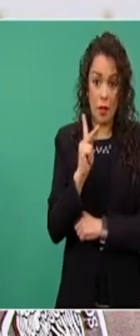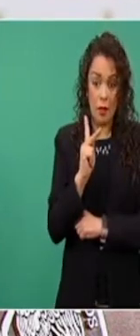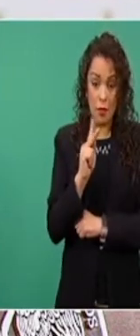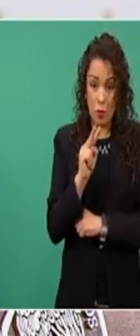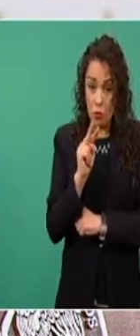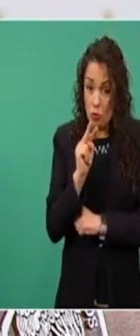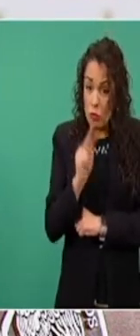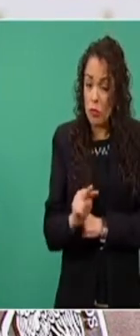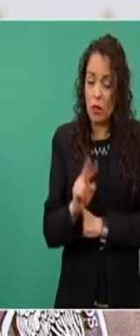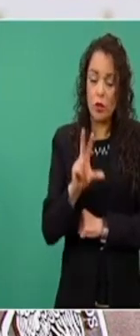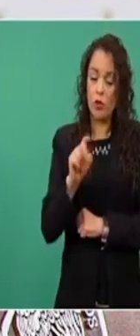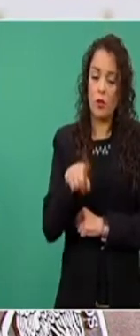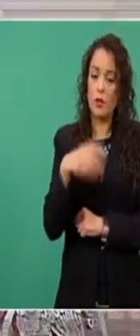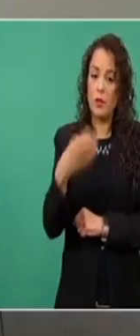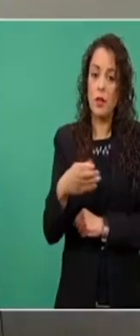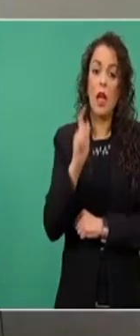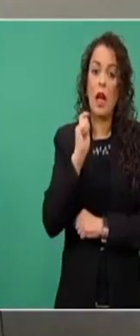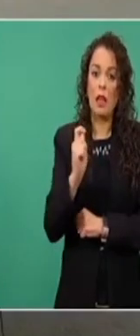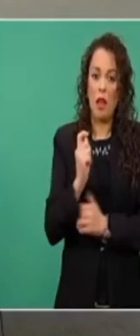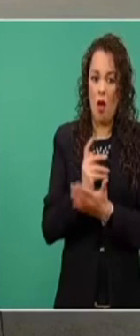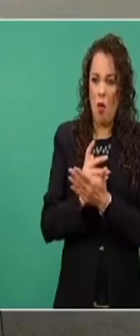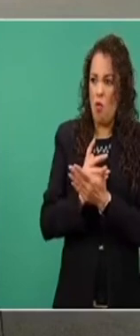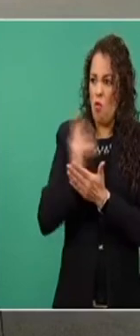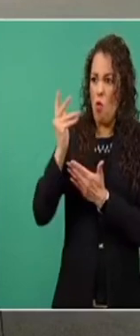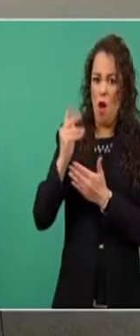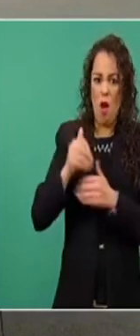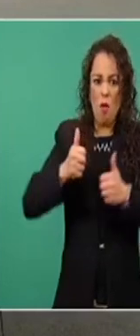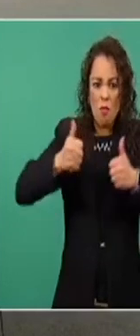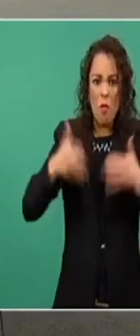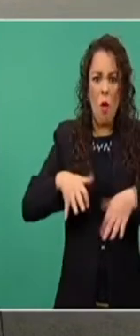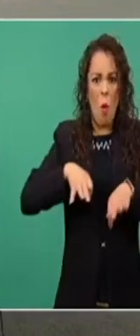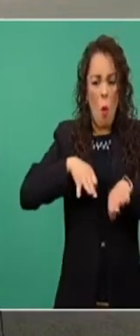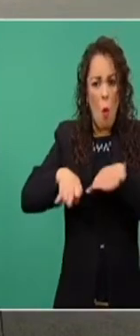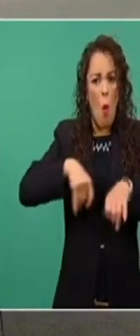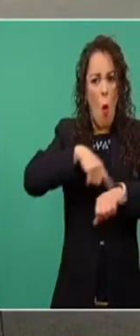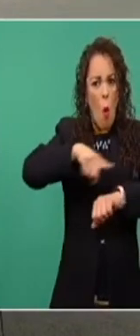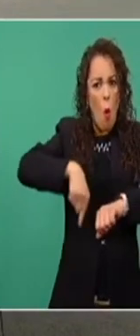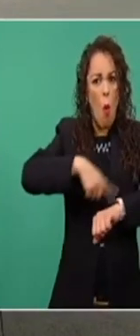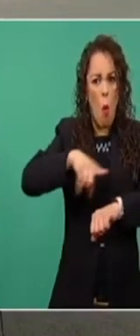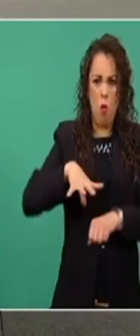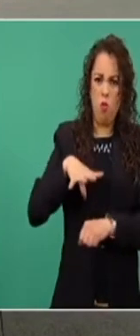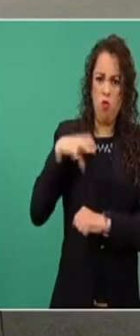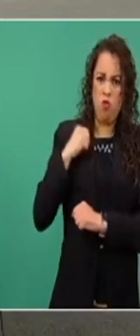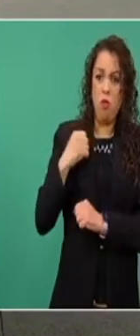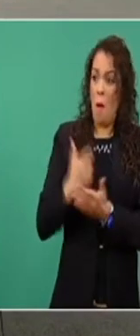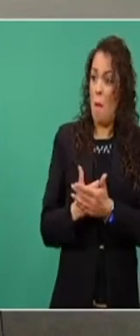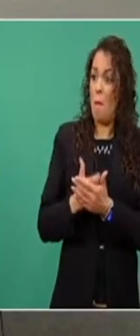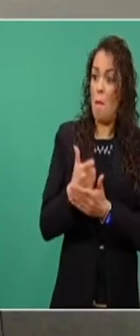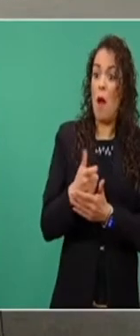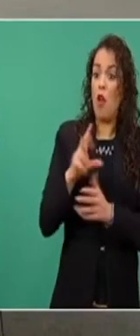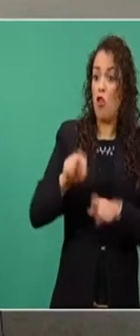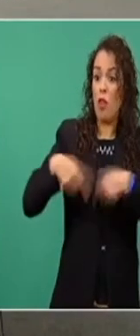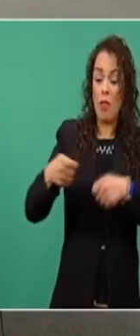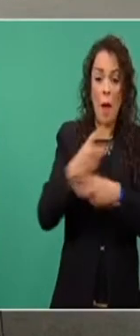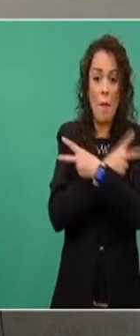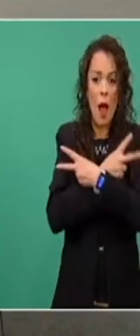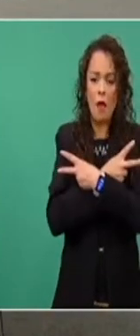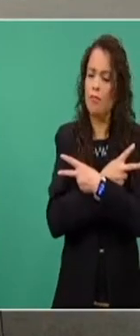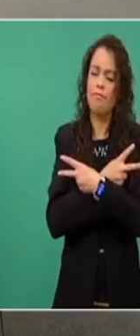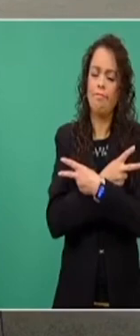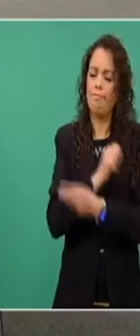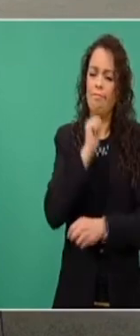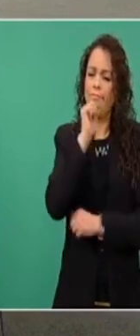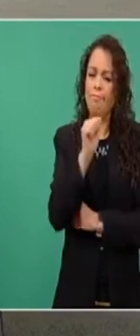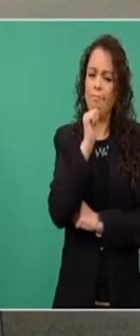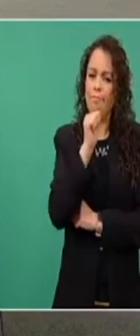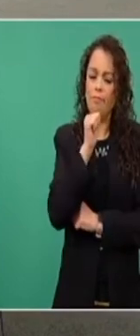de sobrecargas de trabajo y de no pago de vacaciones. Entonces, ¿esto que están